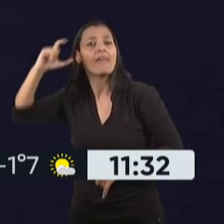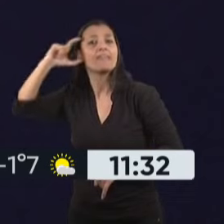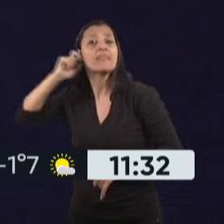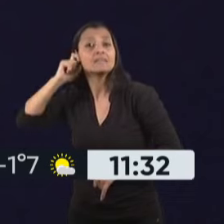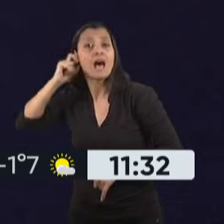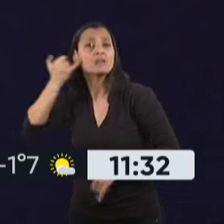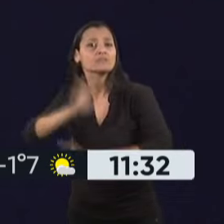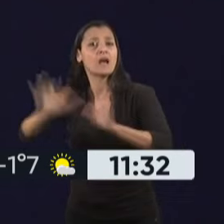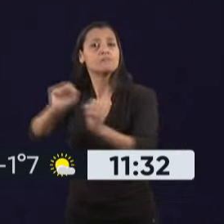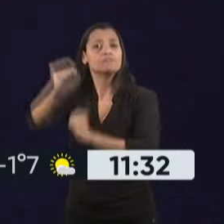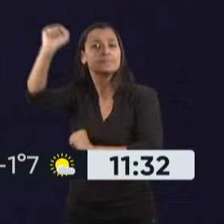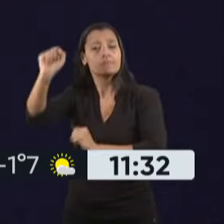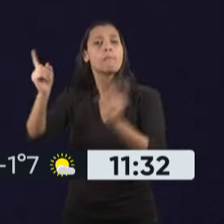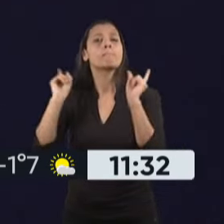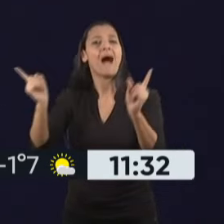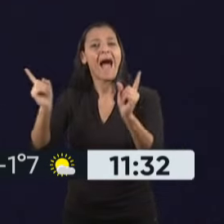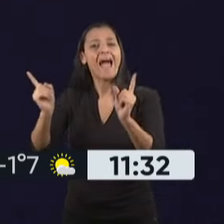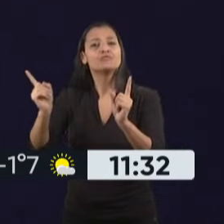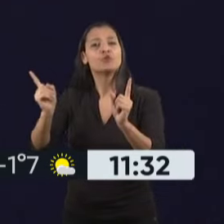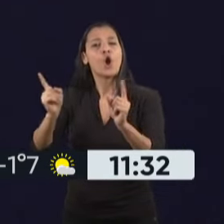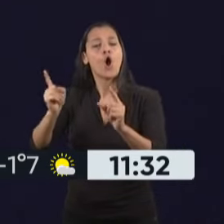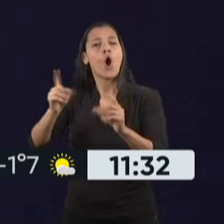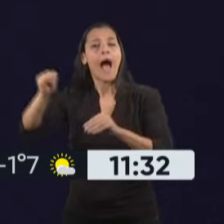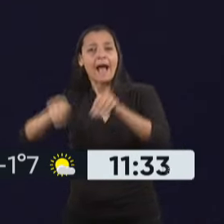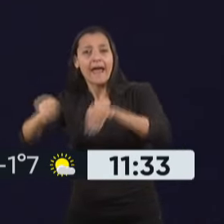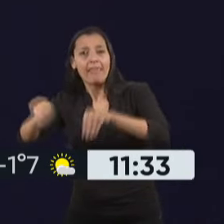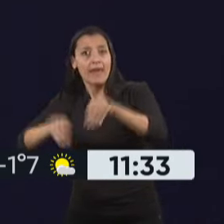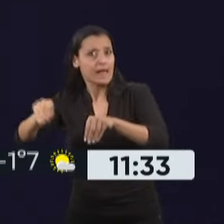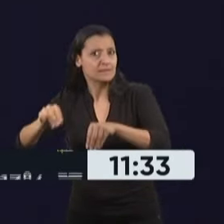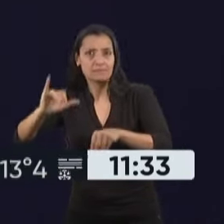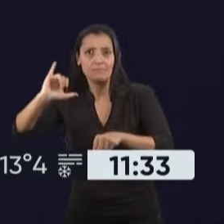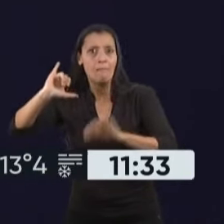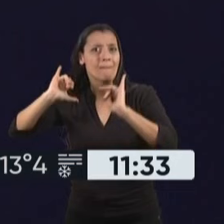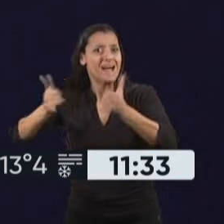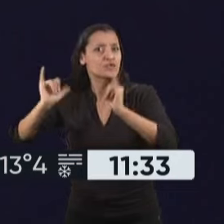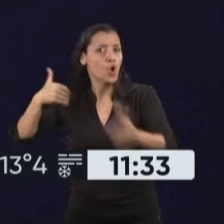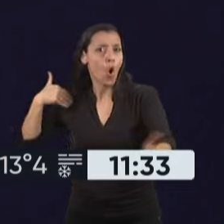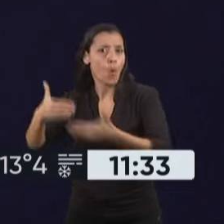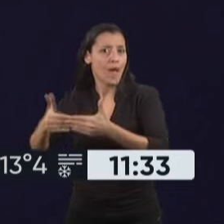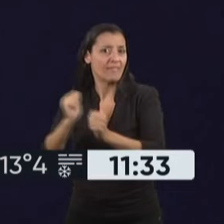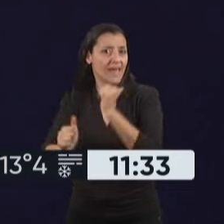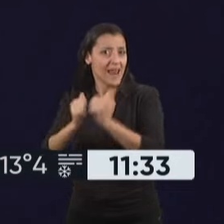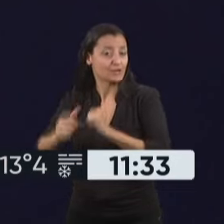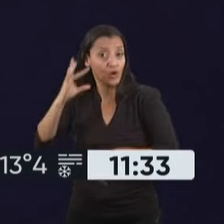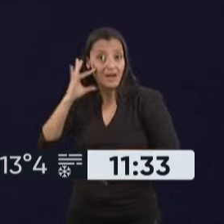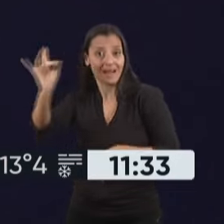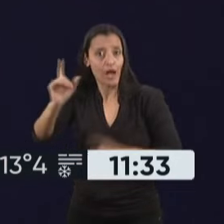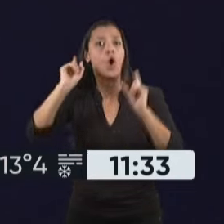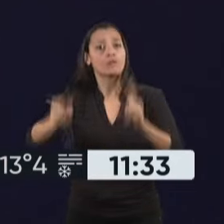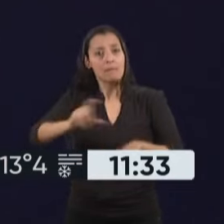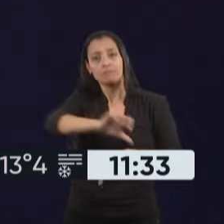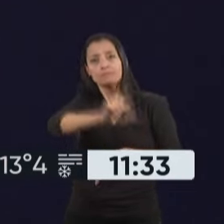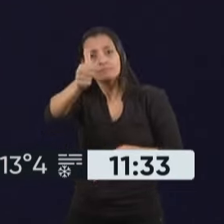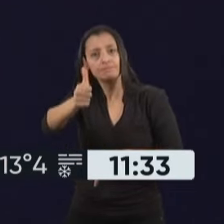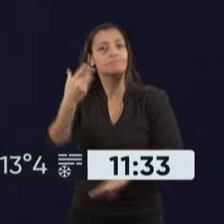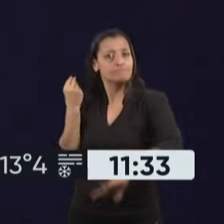en el maestro internacional de ajedrez, en el más joven de la historia, al finalizar puntero invicto en el torneo de